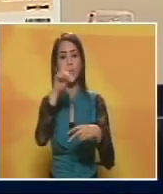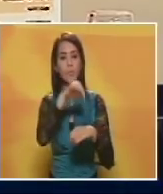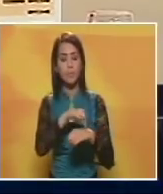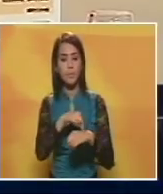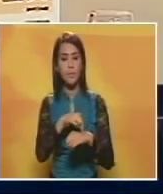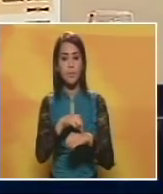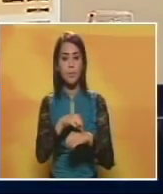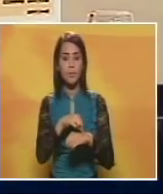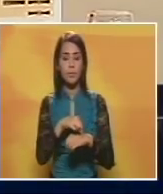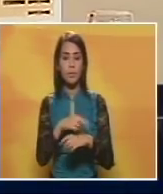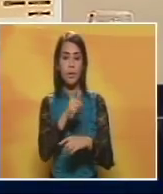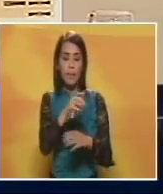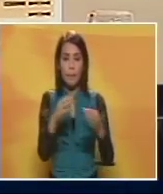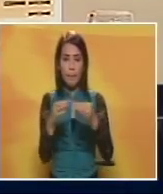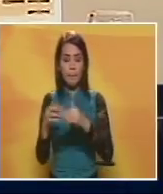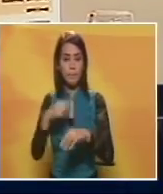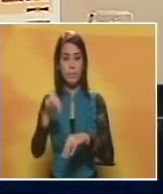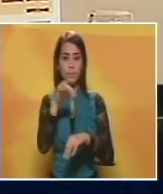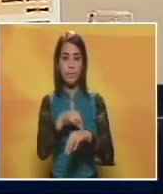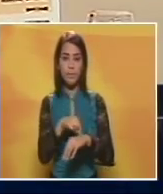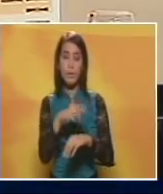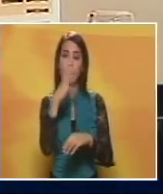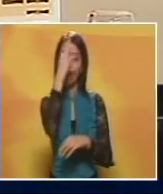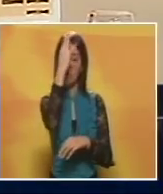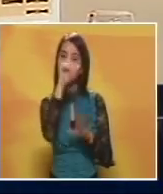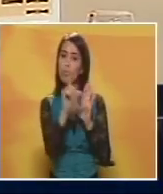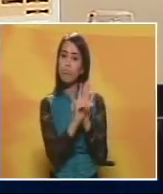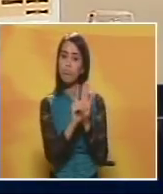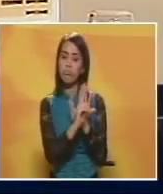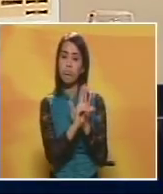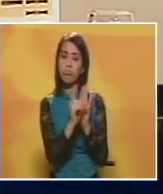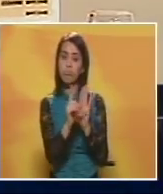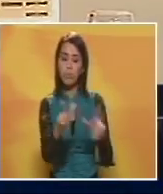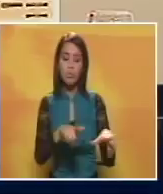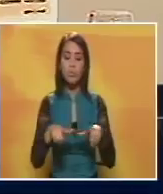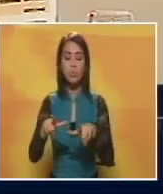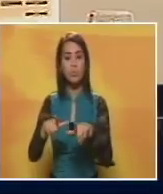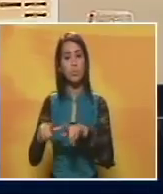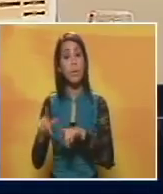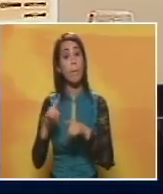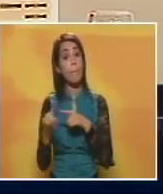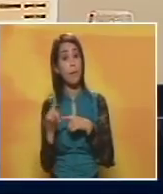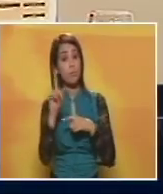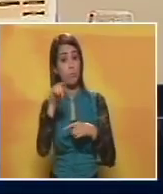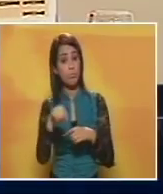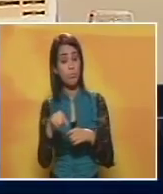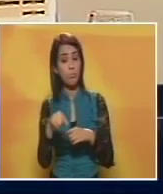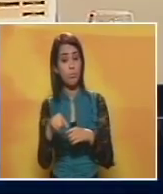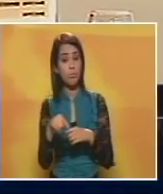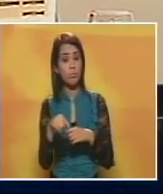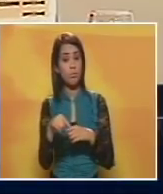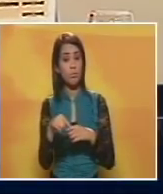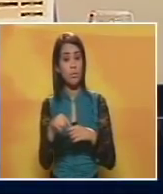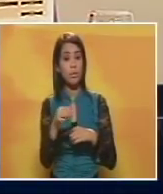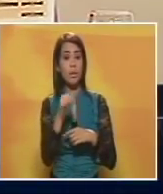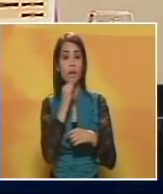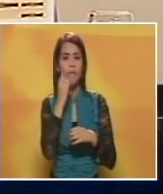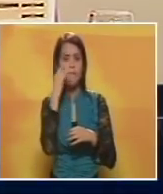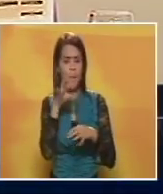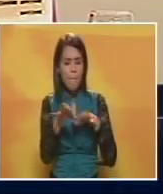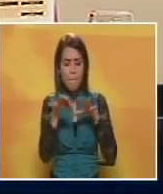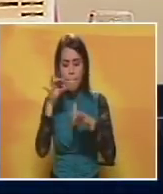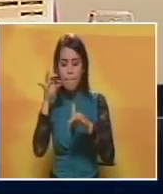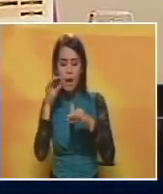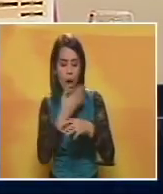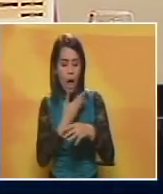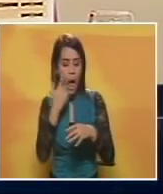nacional de los partidos nacionales para los consejos legislativos regionales, pero asimismo tiene la oferta electoral